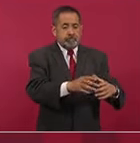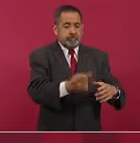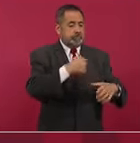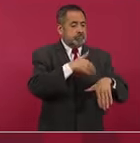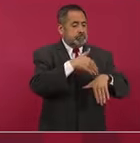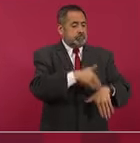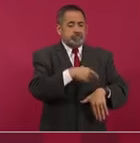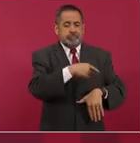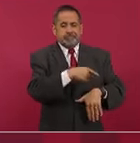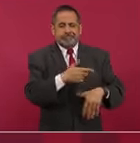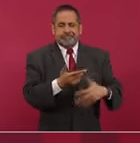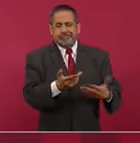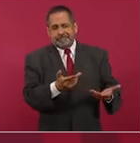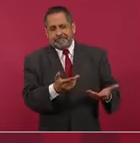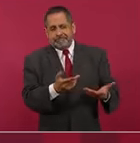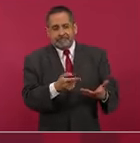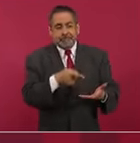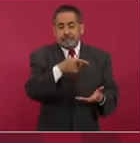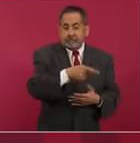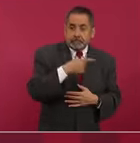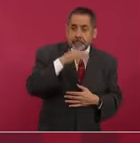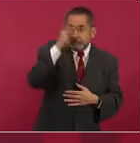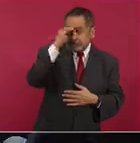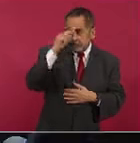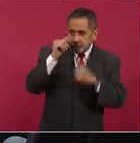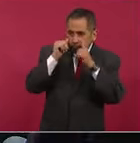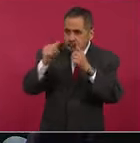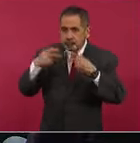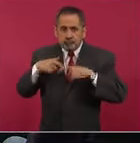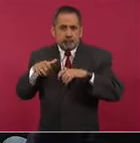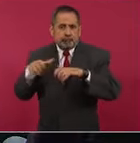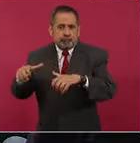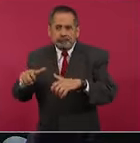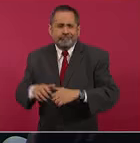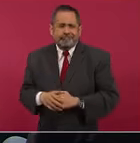que no tome en cuenta al pueblo,